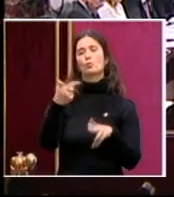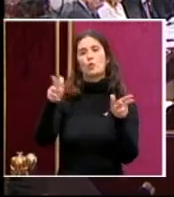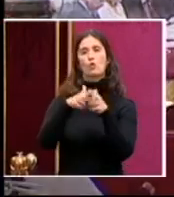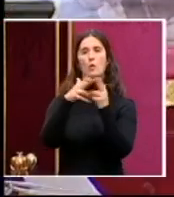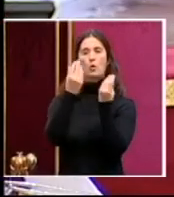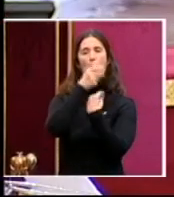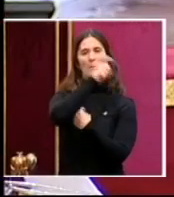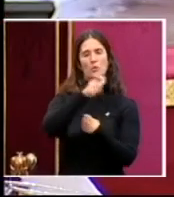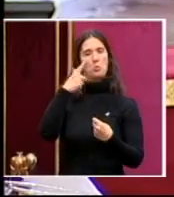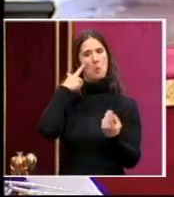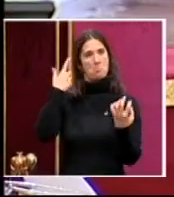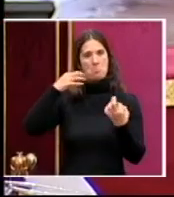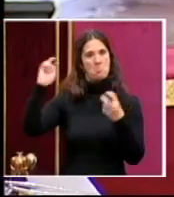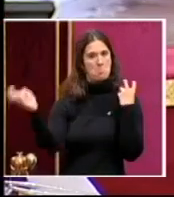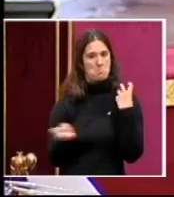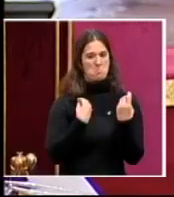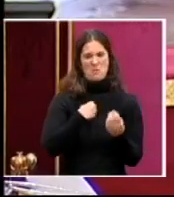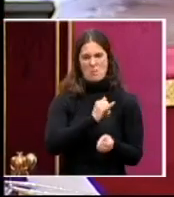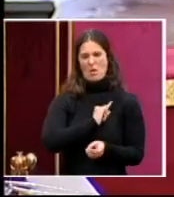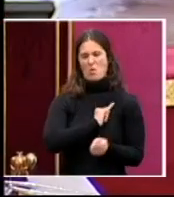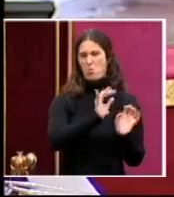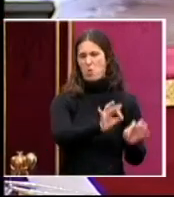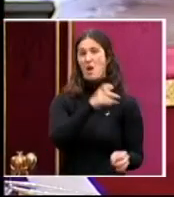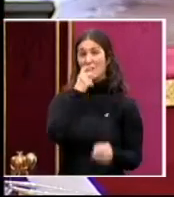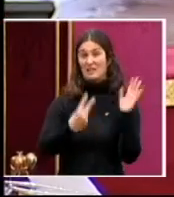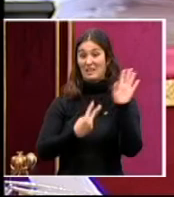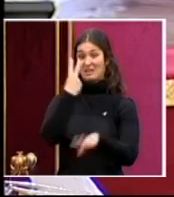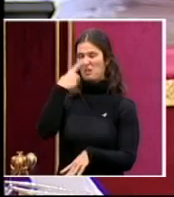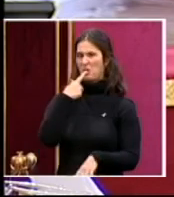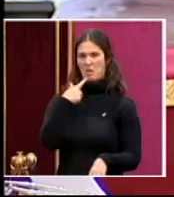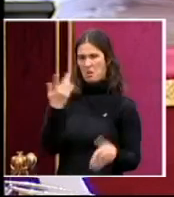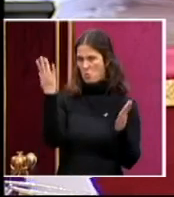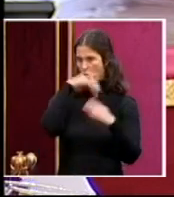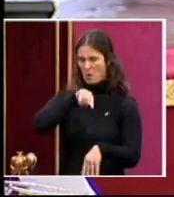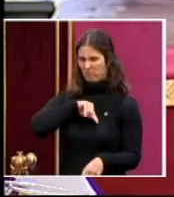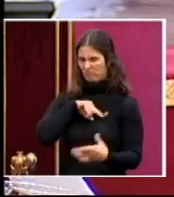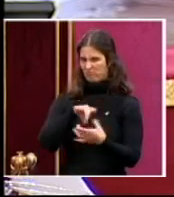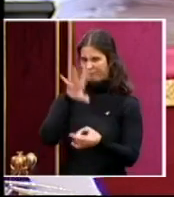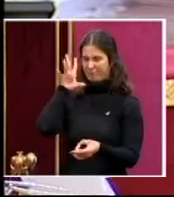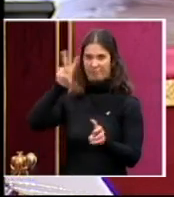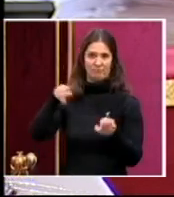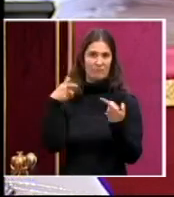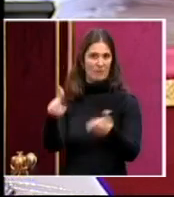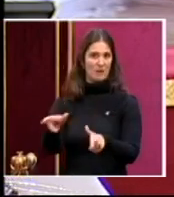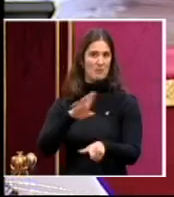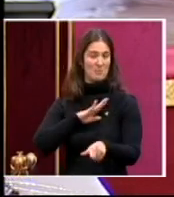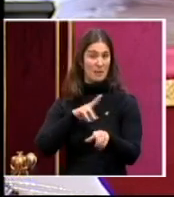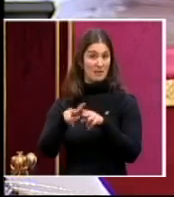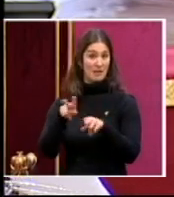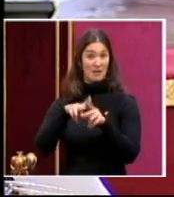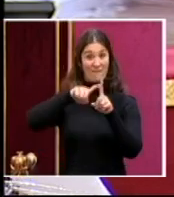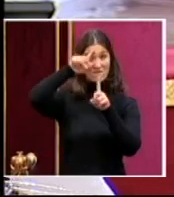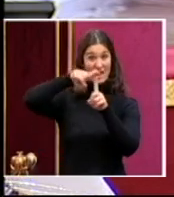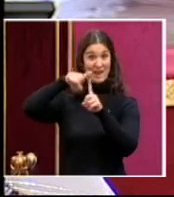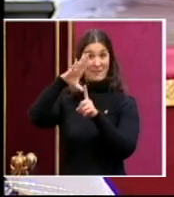con personas del mismo origen y cultura. Y de esto, el 72% afirmó tener poca o ninguna simpatía hacia los gitanos. El barómetro